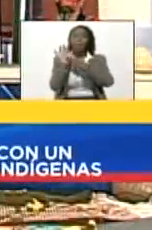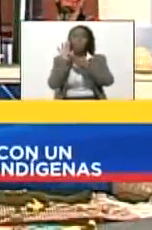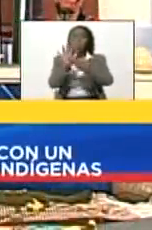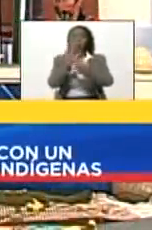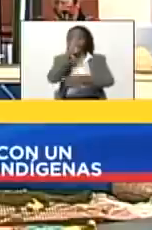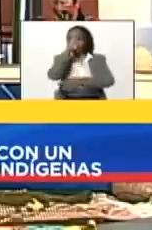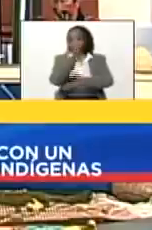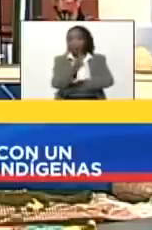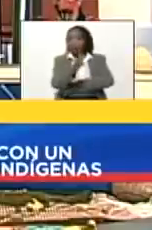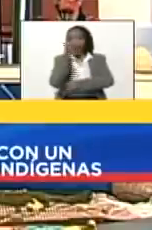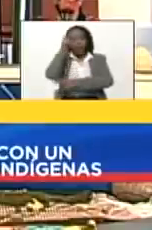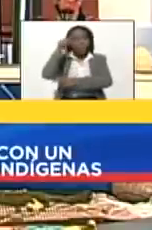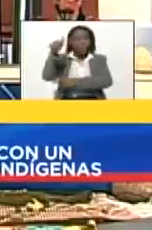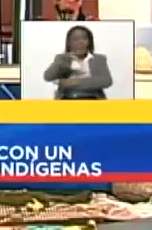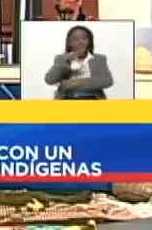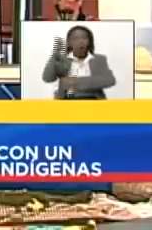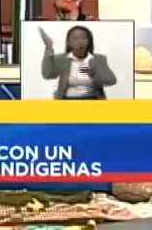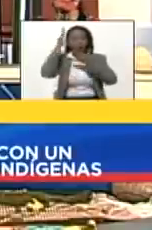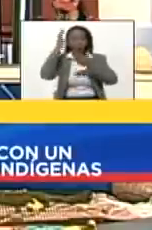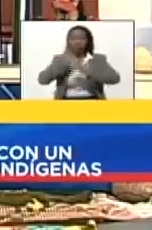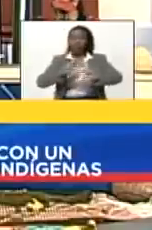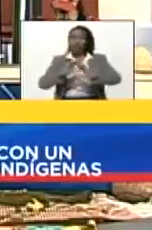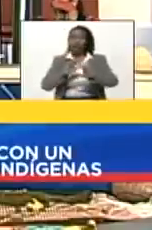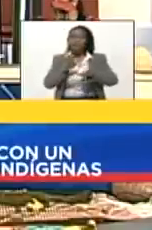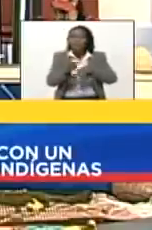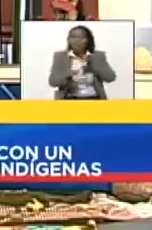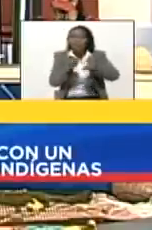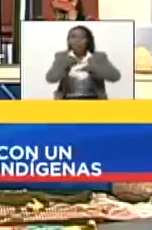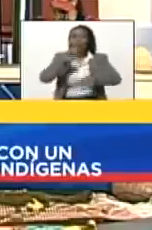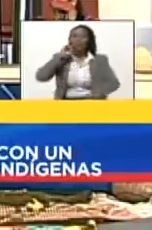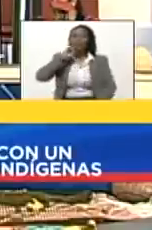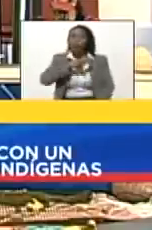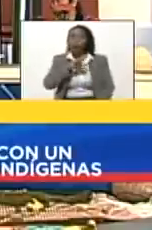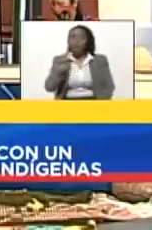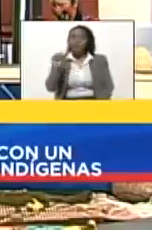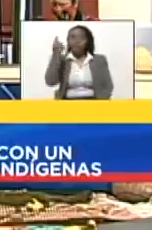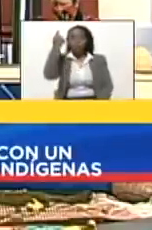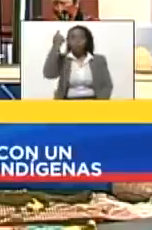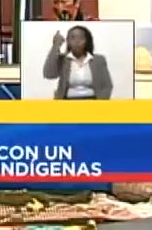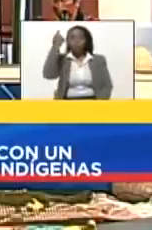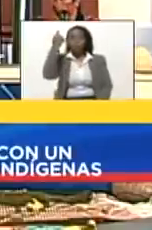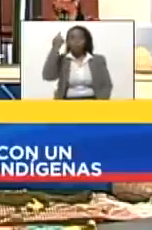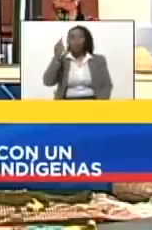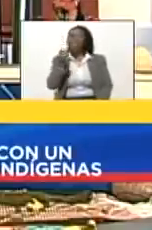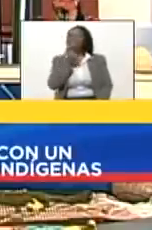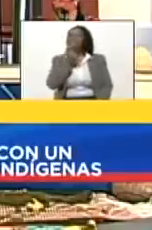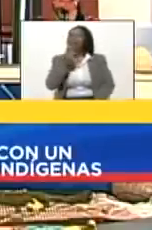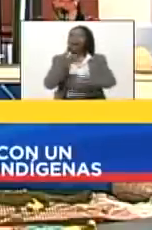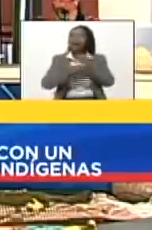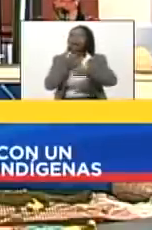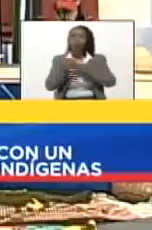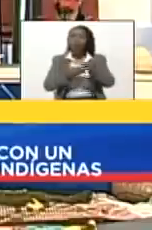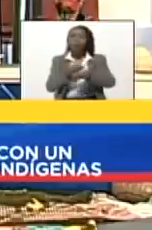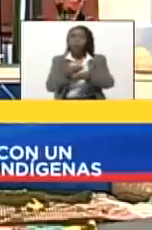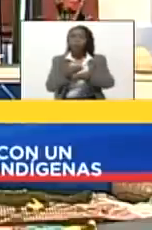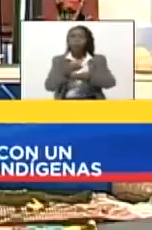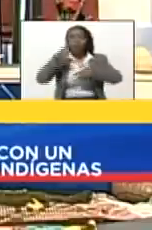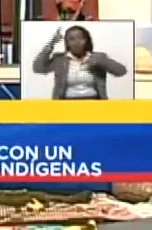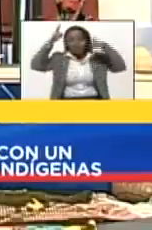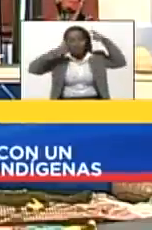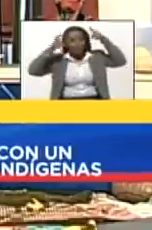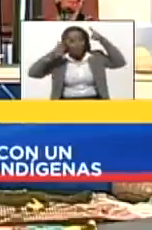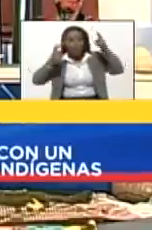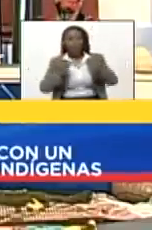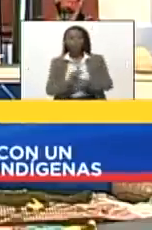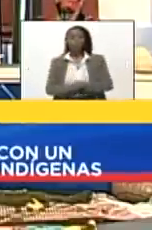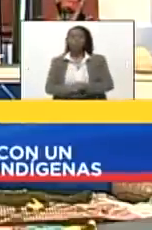representación directa a los pueblos indígenas, ya era un paso histórico. Por primera vez, ¿quién lo hizo? Hugo Rafael Chávez